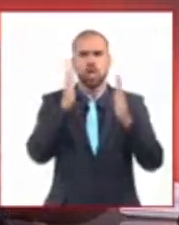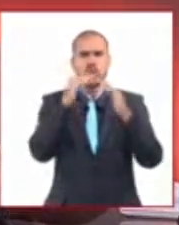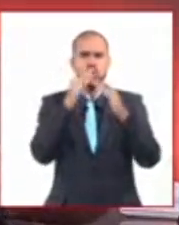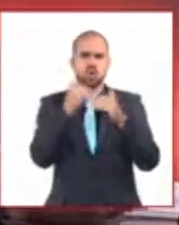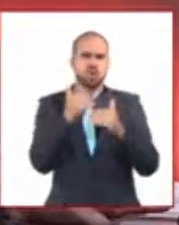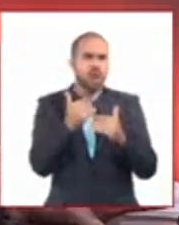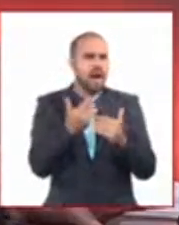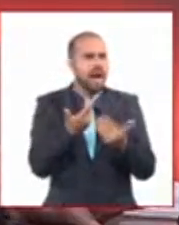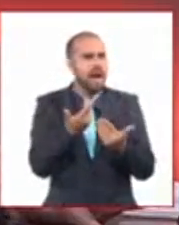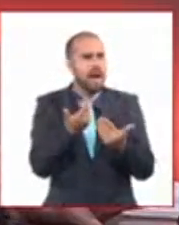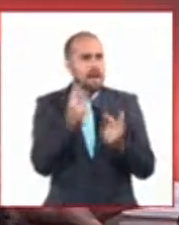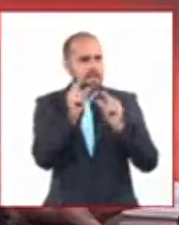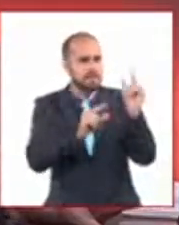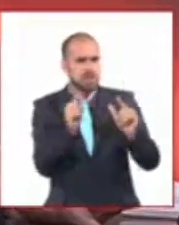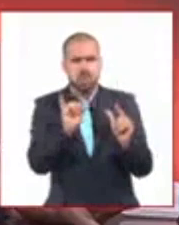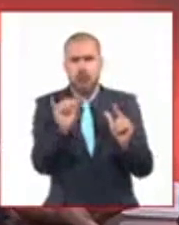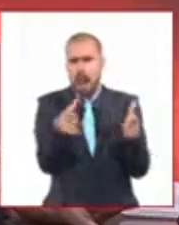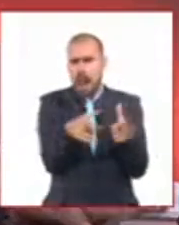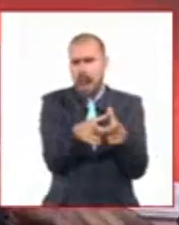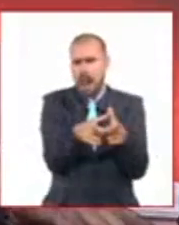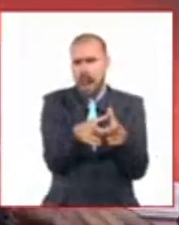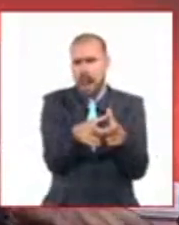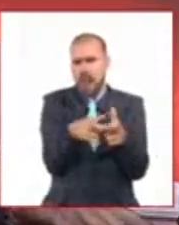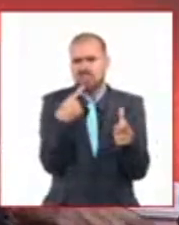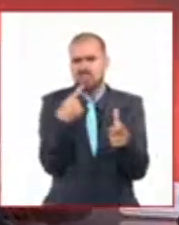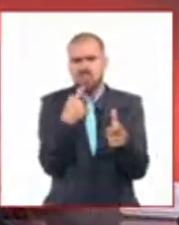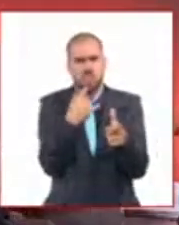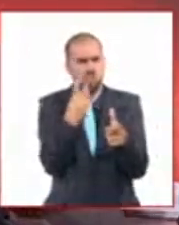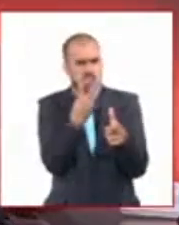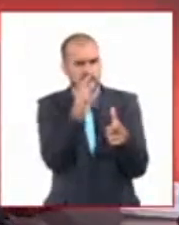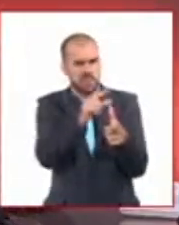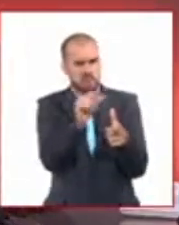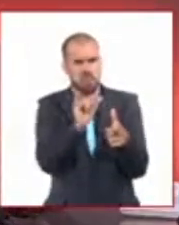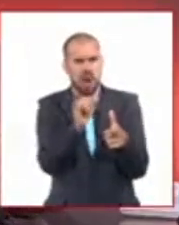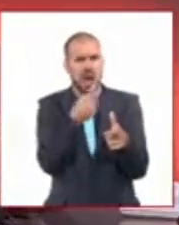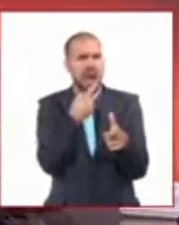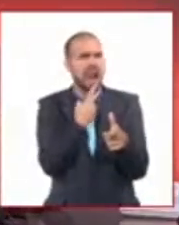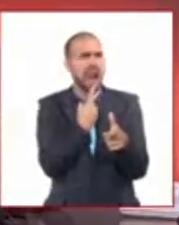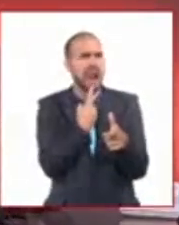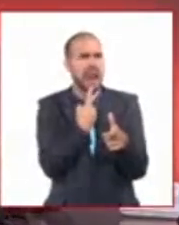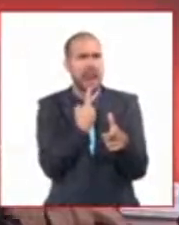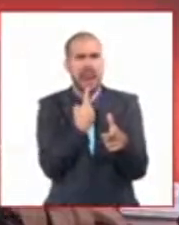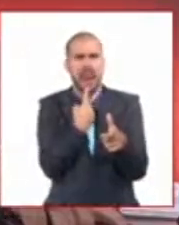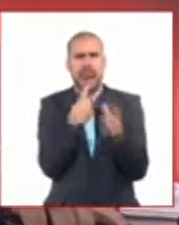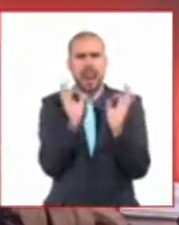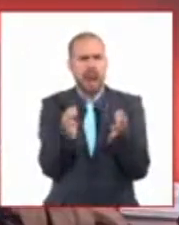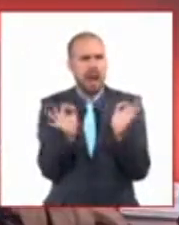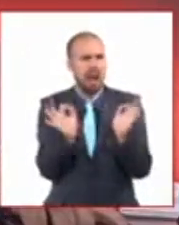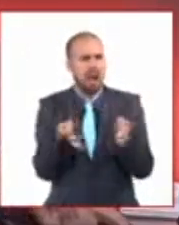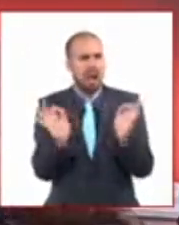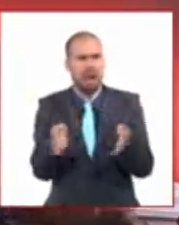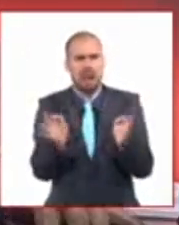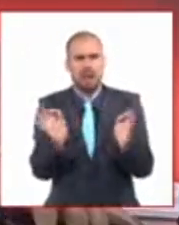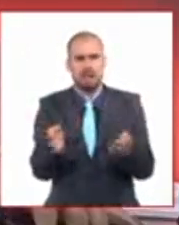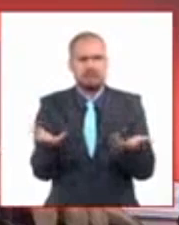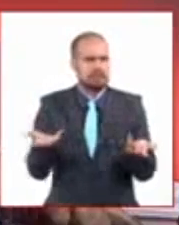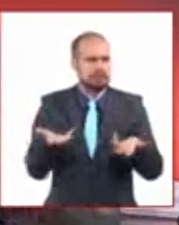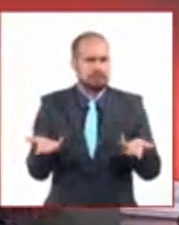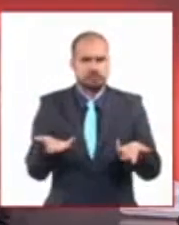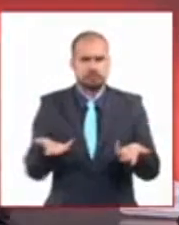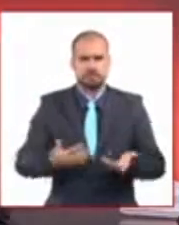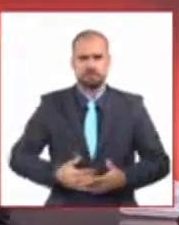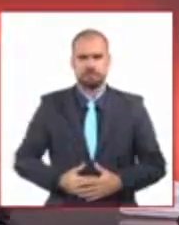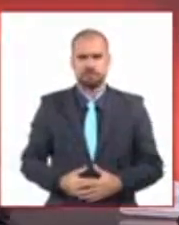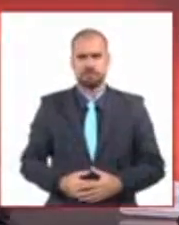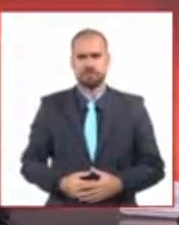receso habían cuatro personas dando un discurso y nadie prácticamente nadie en el plenario la cumbre de las américas